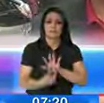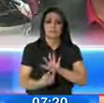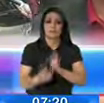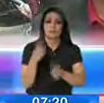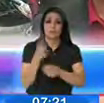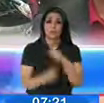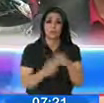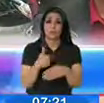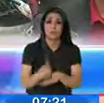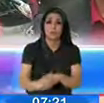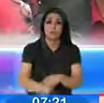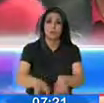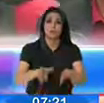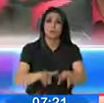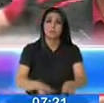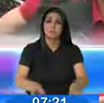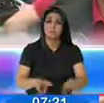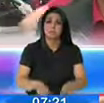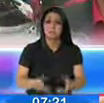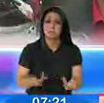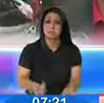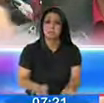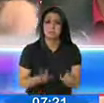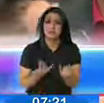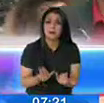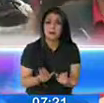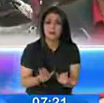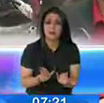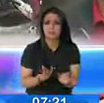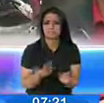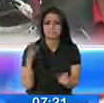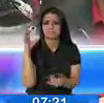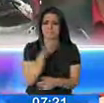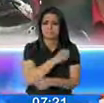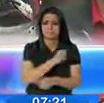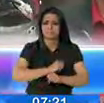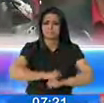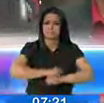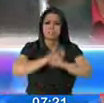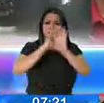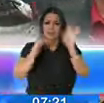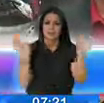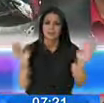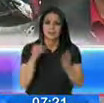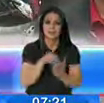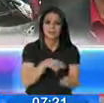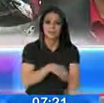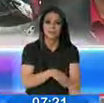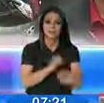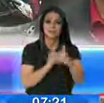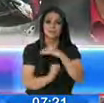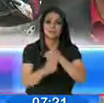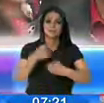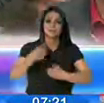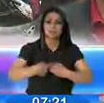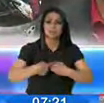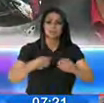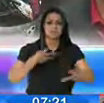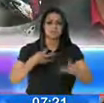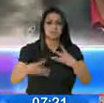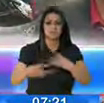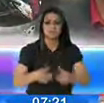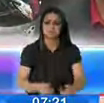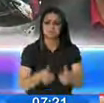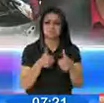un año esta investigación. Yo creo que a estas alturas queda absolutamente claro que el proyecto Metro es un proyecto transparente.